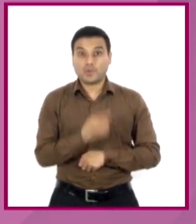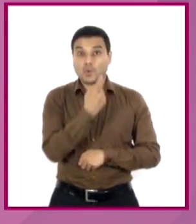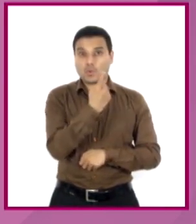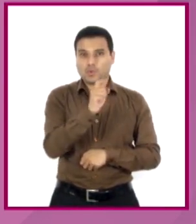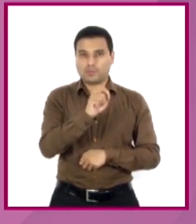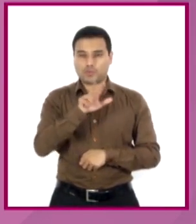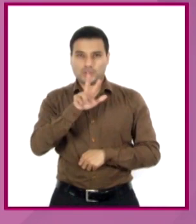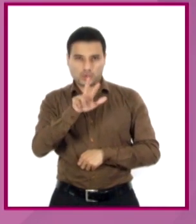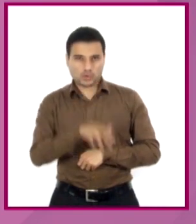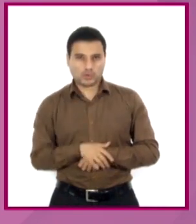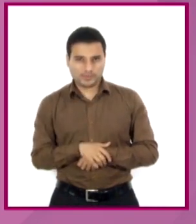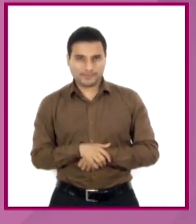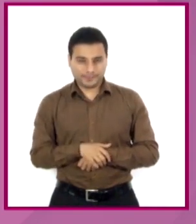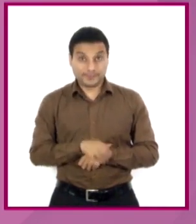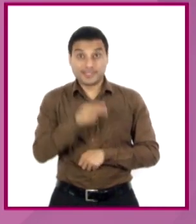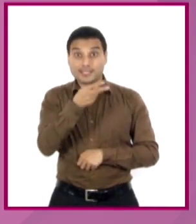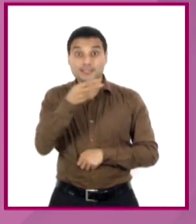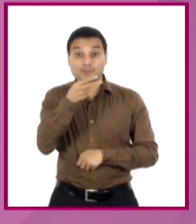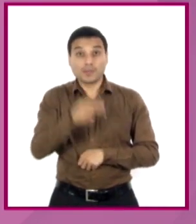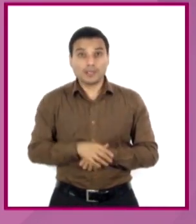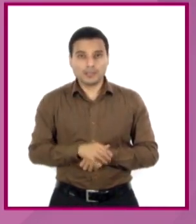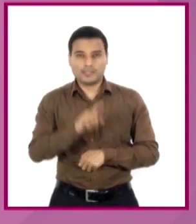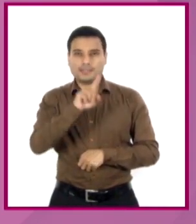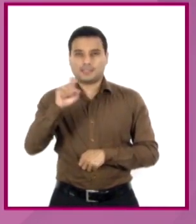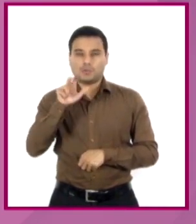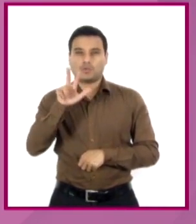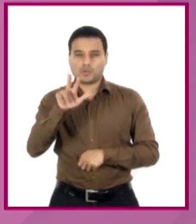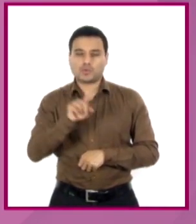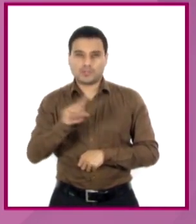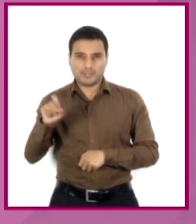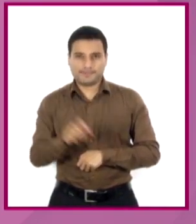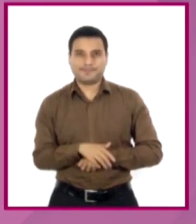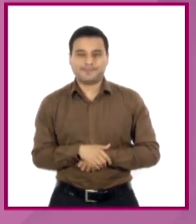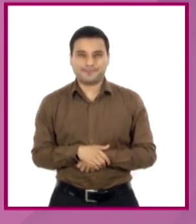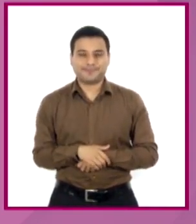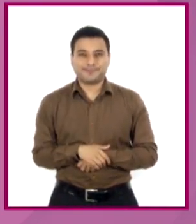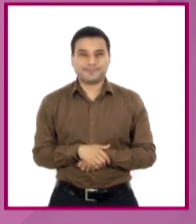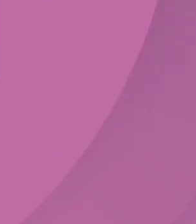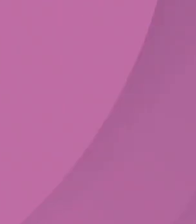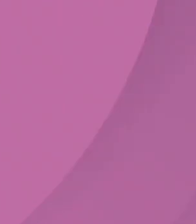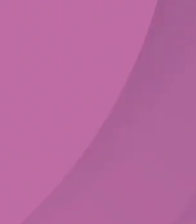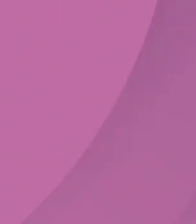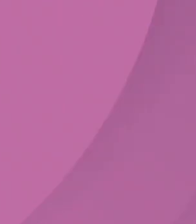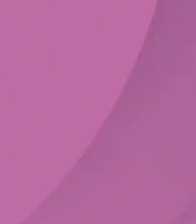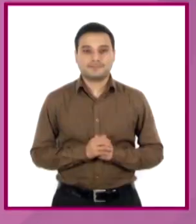con 18 centésimos es igual a 118 centésimos.